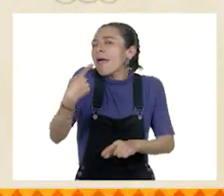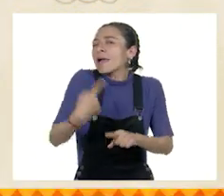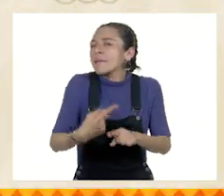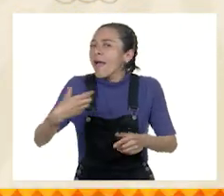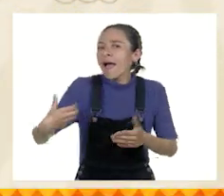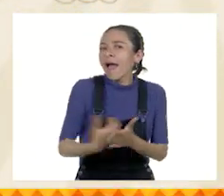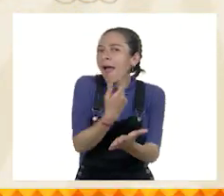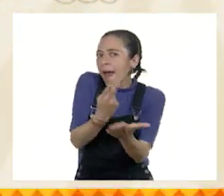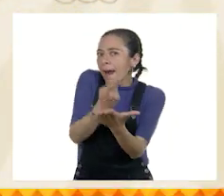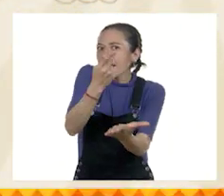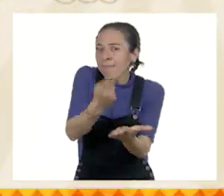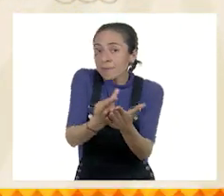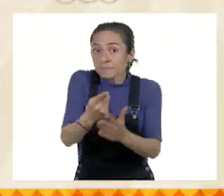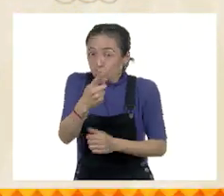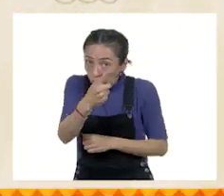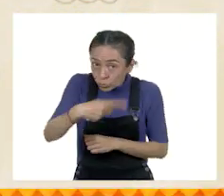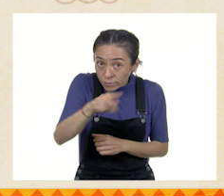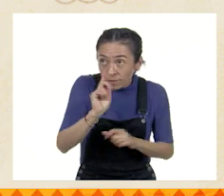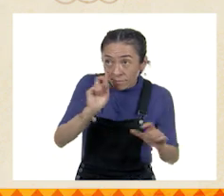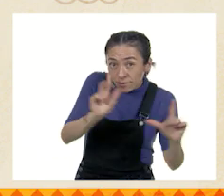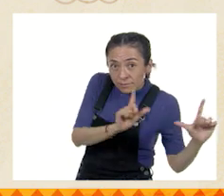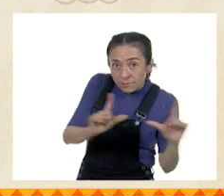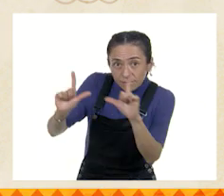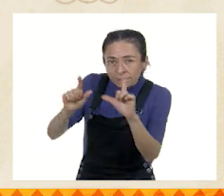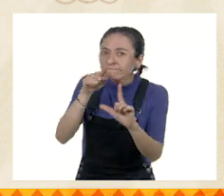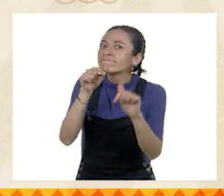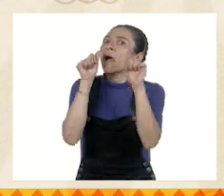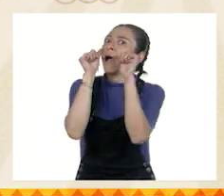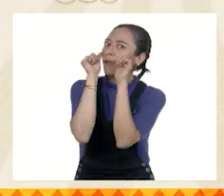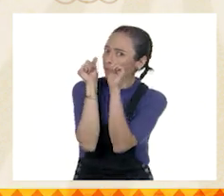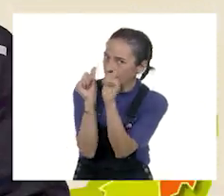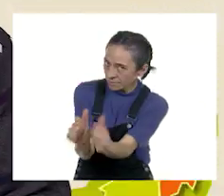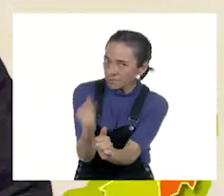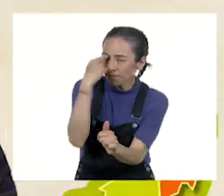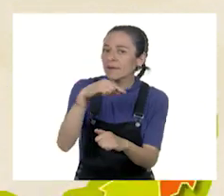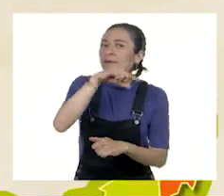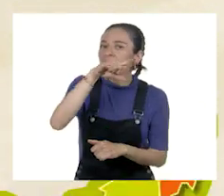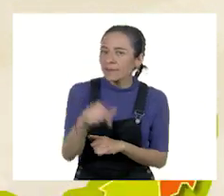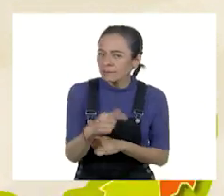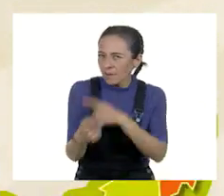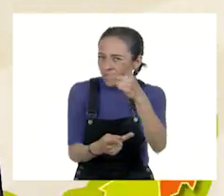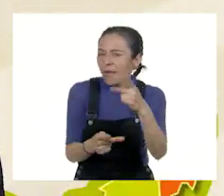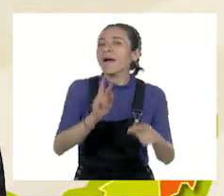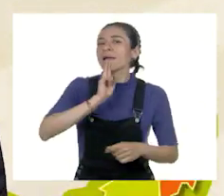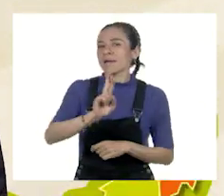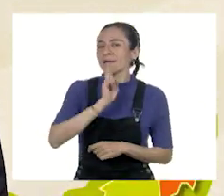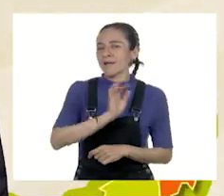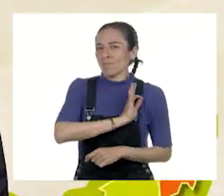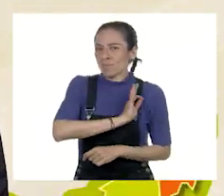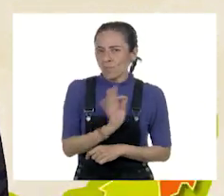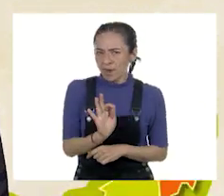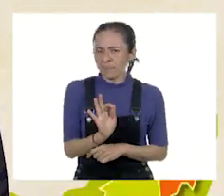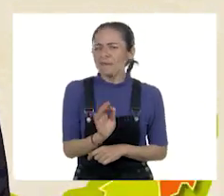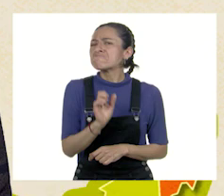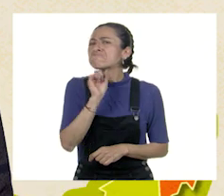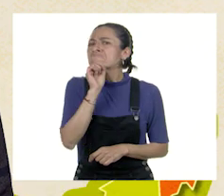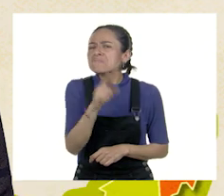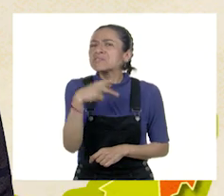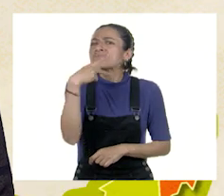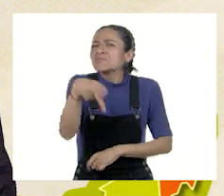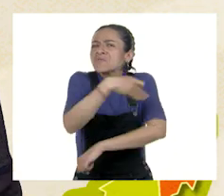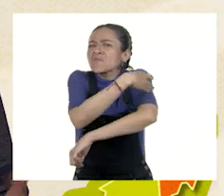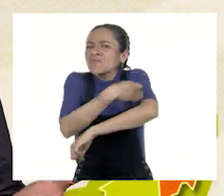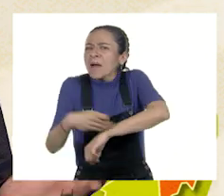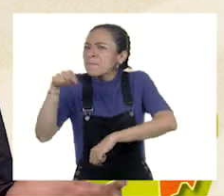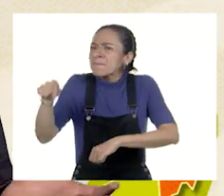Pongan mucha atención al programa para que puedan responder a las preguntas. Pueden hacer una competencia entre los miembros de su